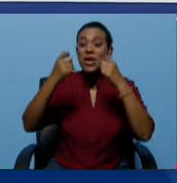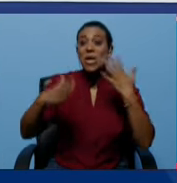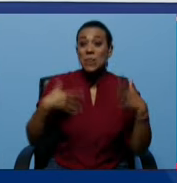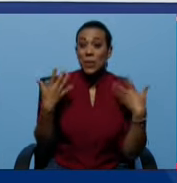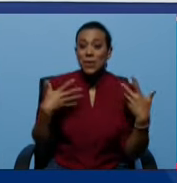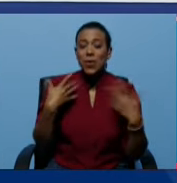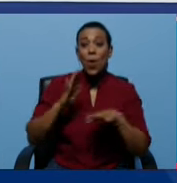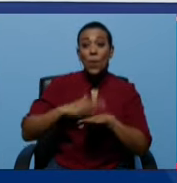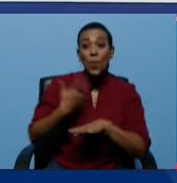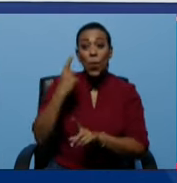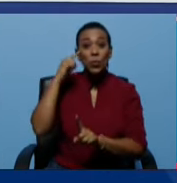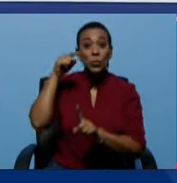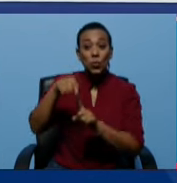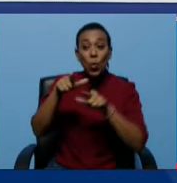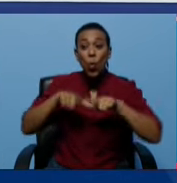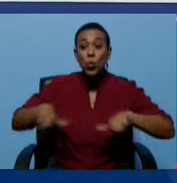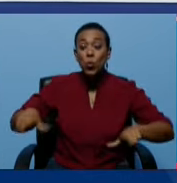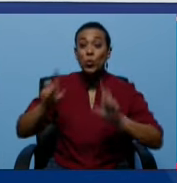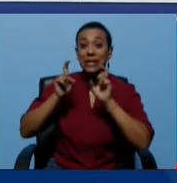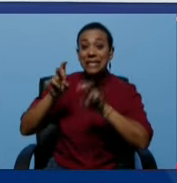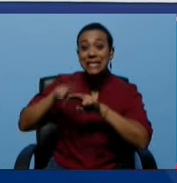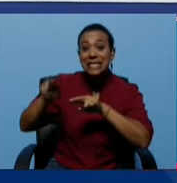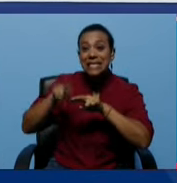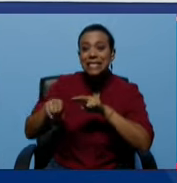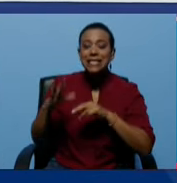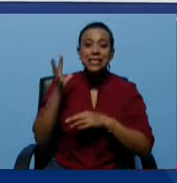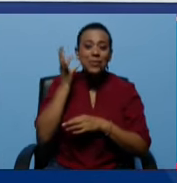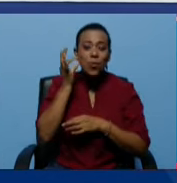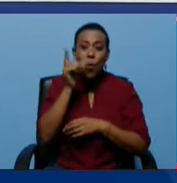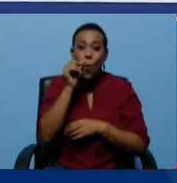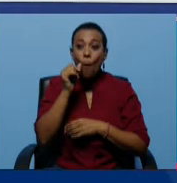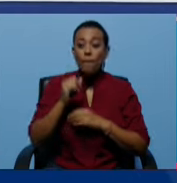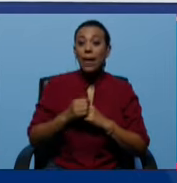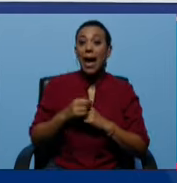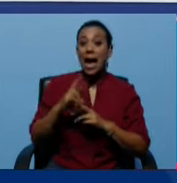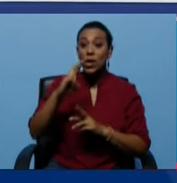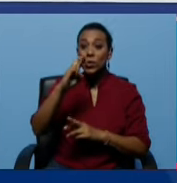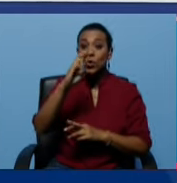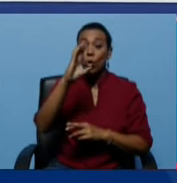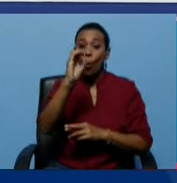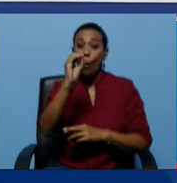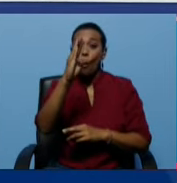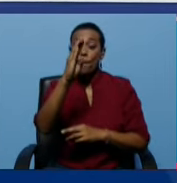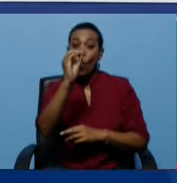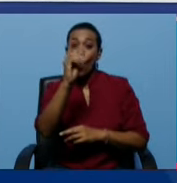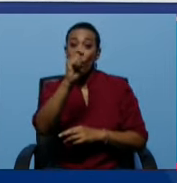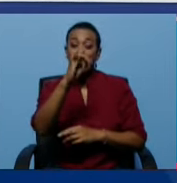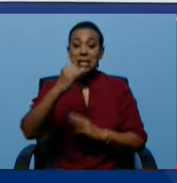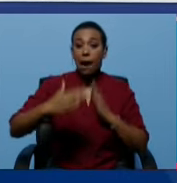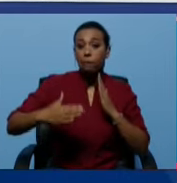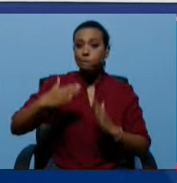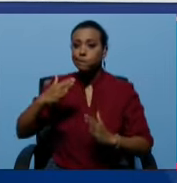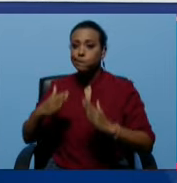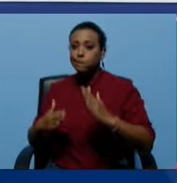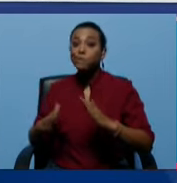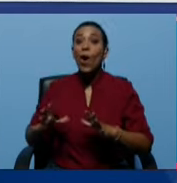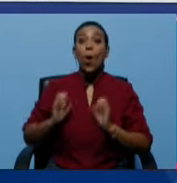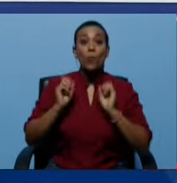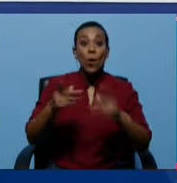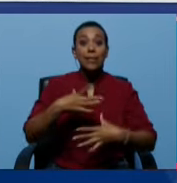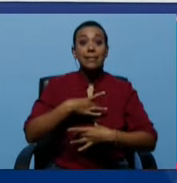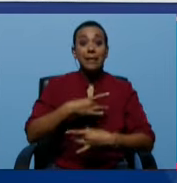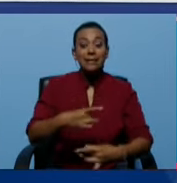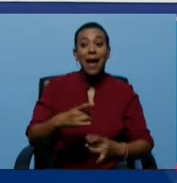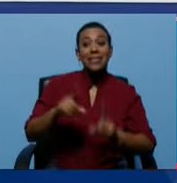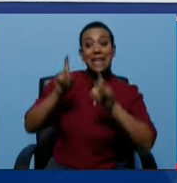divertida el hecho de estar acá formando a nuestros niños y niñas en robótica, ya que yo creo que es una oportunidad bastante